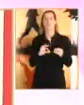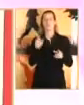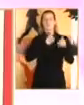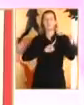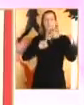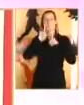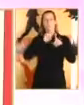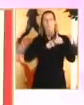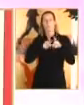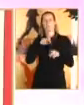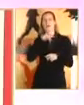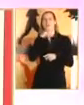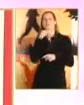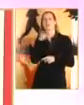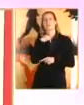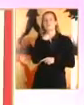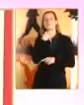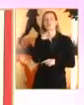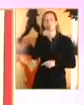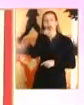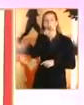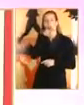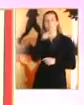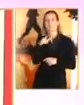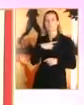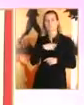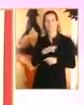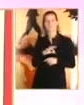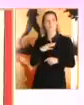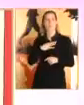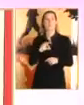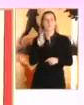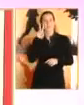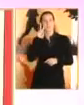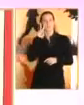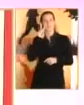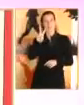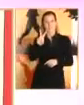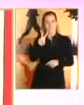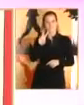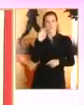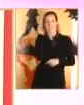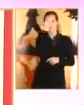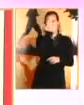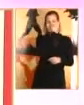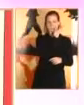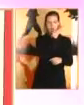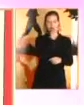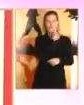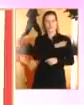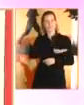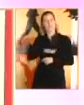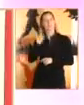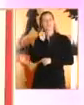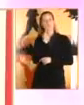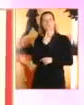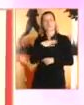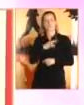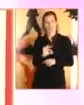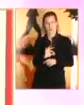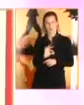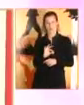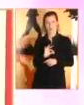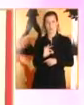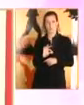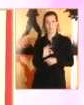habla? Es muy normal que fallen también en la vista los niños sordos. Fuimos a hacer pruebas